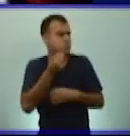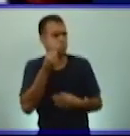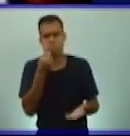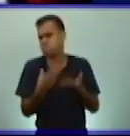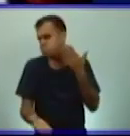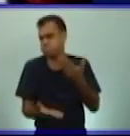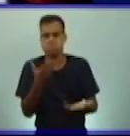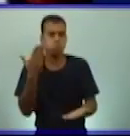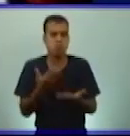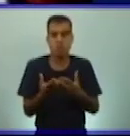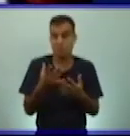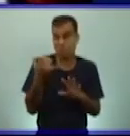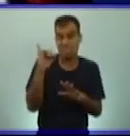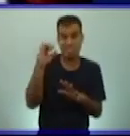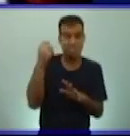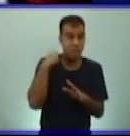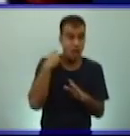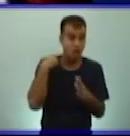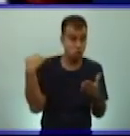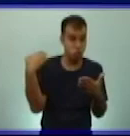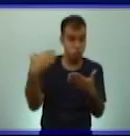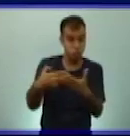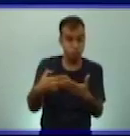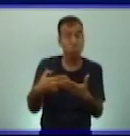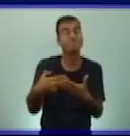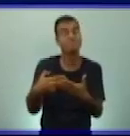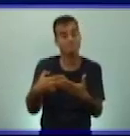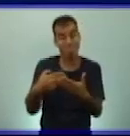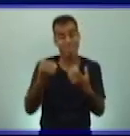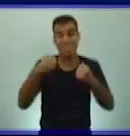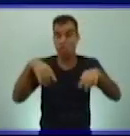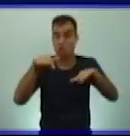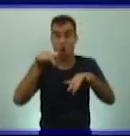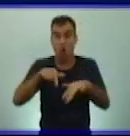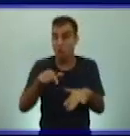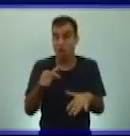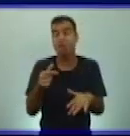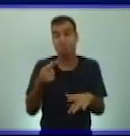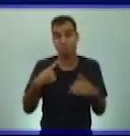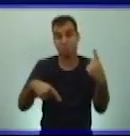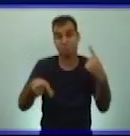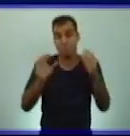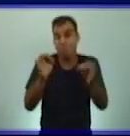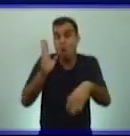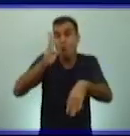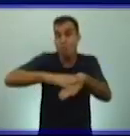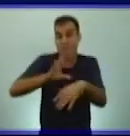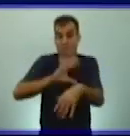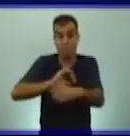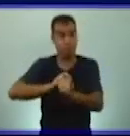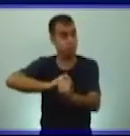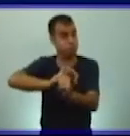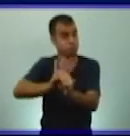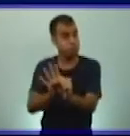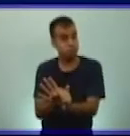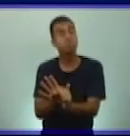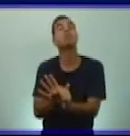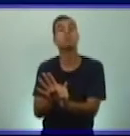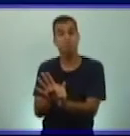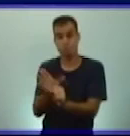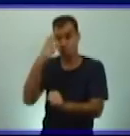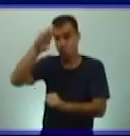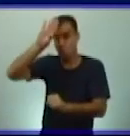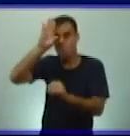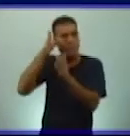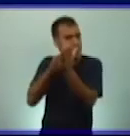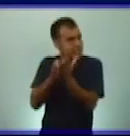60 años y en las condiciones actuales del mundo al enfrentar esta pandemia, Cuba sigue dando muestras de esa